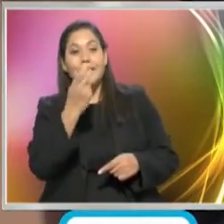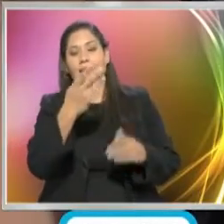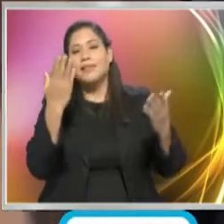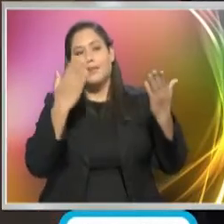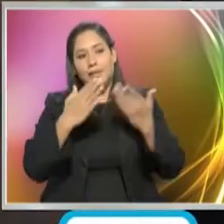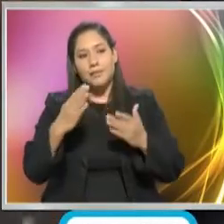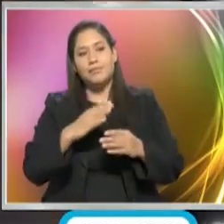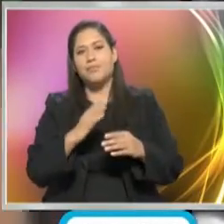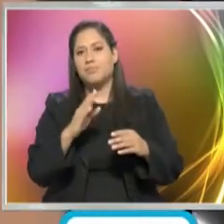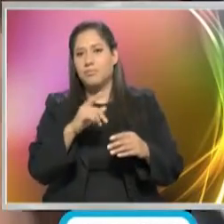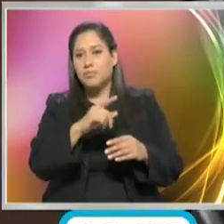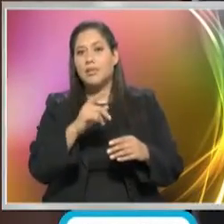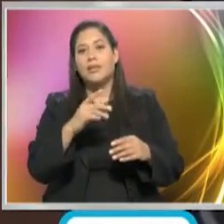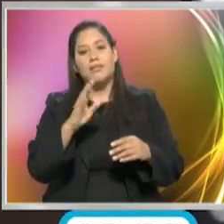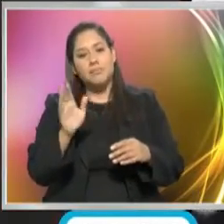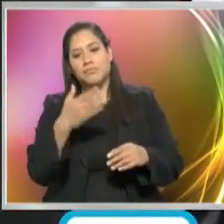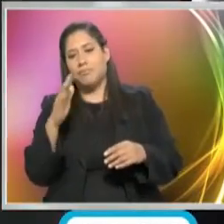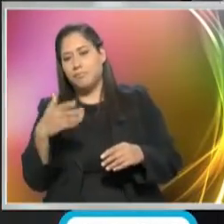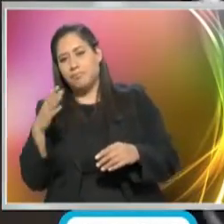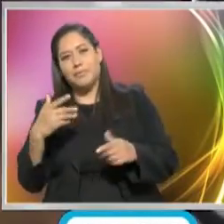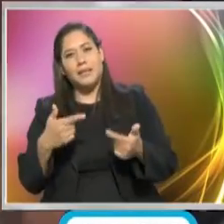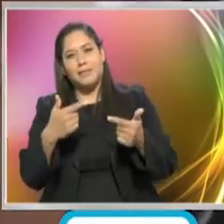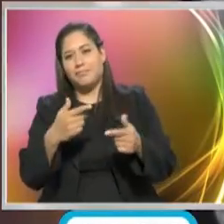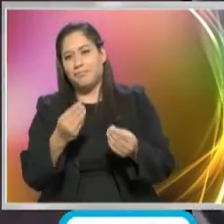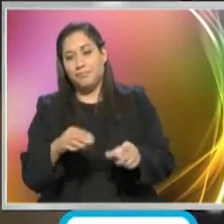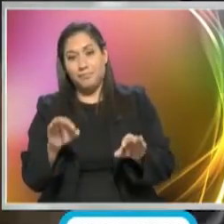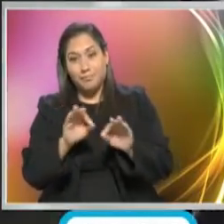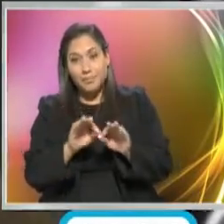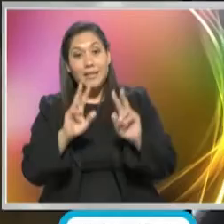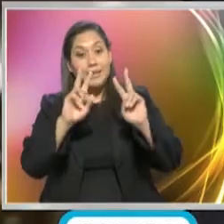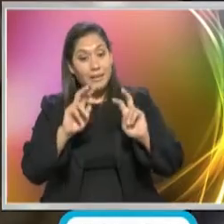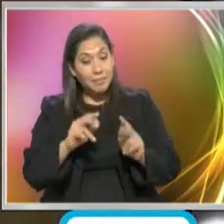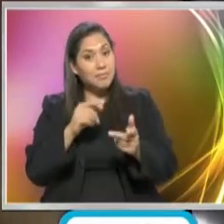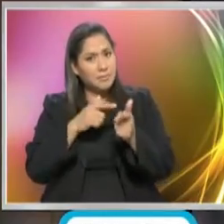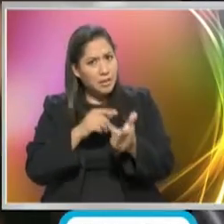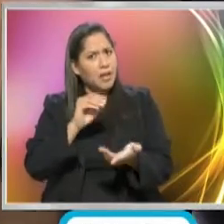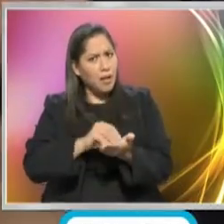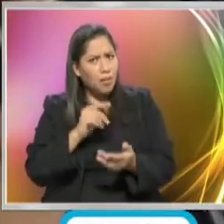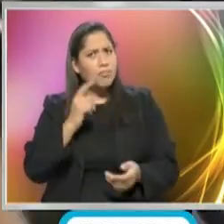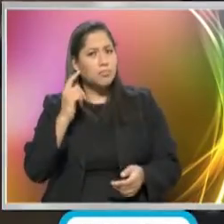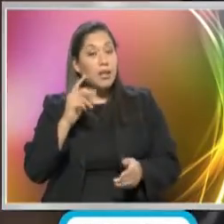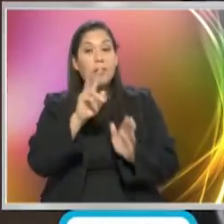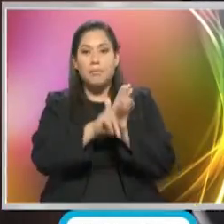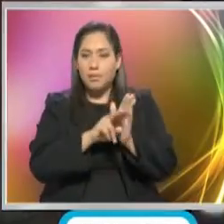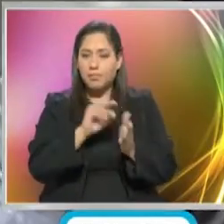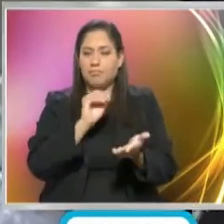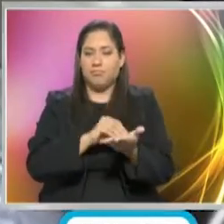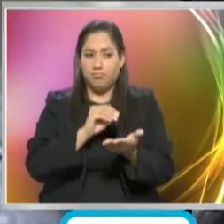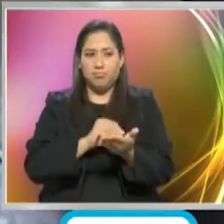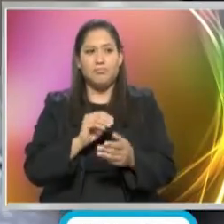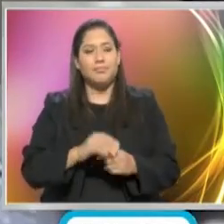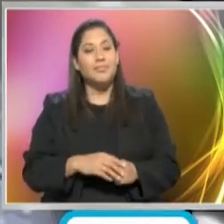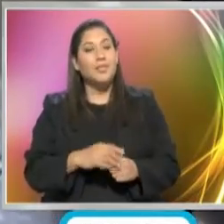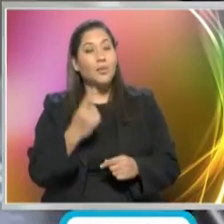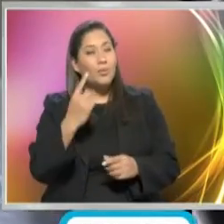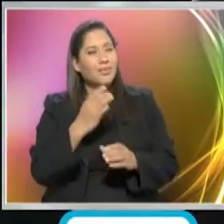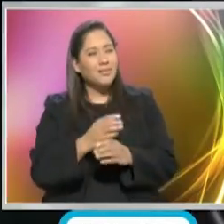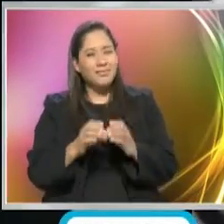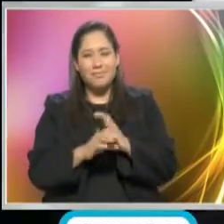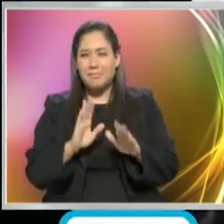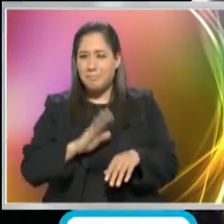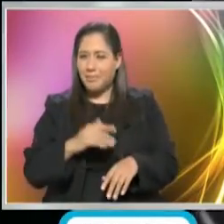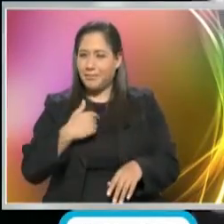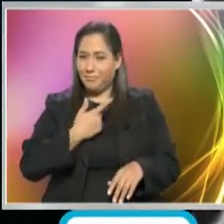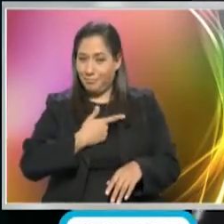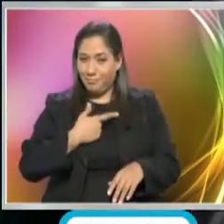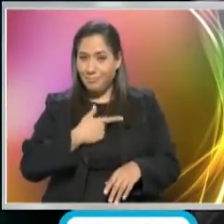y la trascendencia de las décadas y de las generaciones, ¿no? Y de tantos temas que siguen sonando, los videos también, Claro, ¿no? que a mí una de las cosas que más me